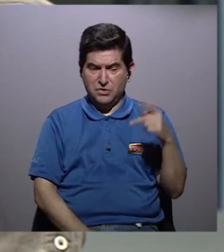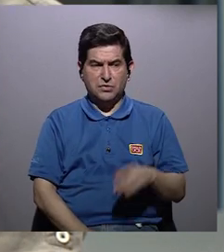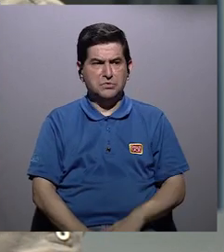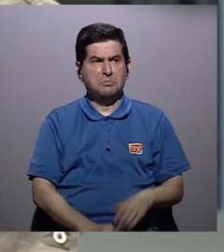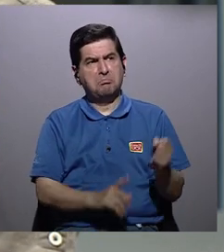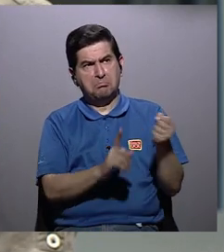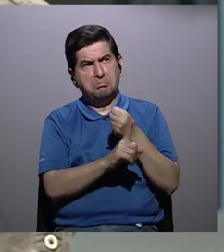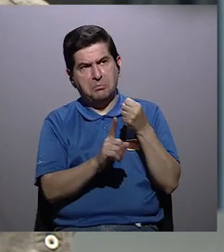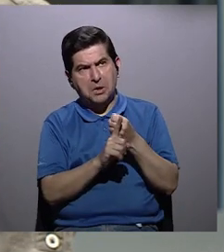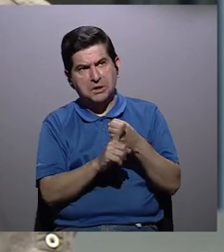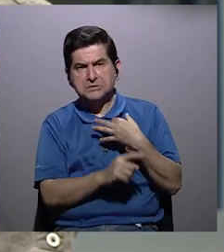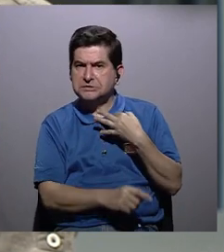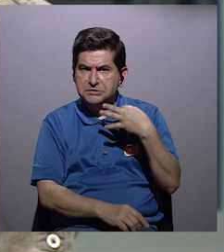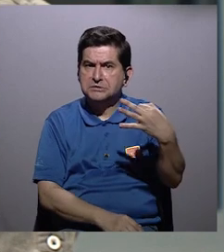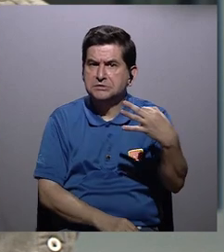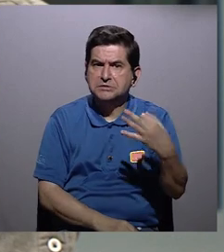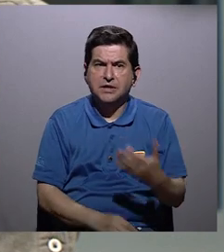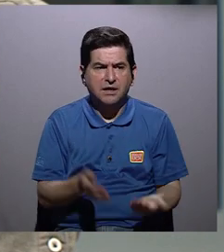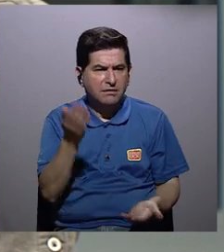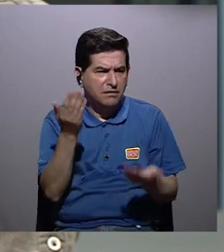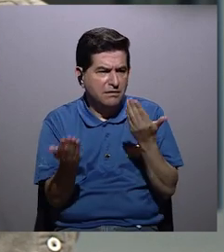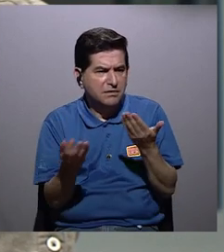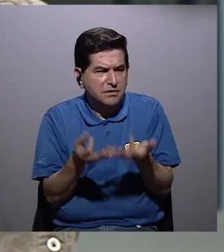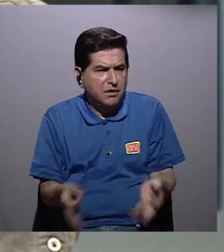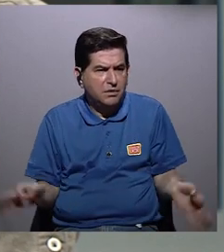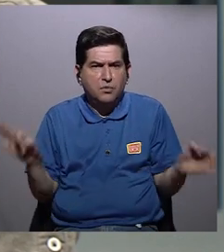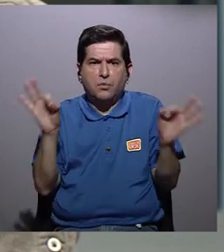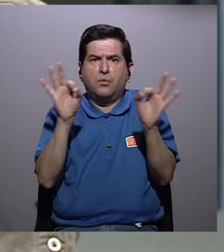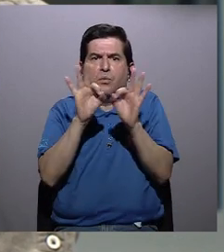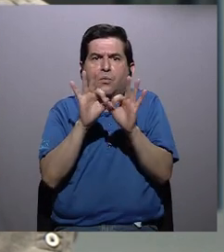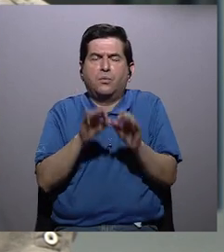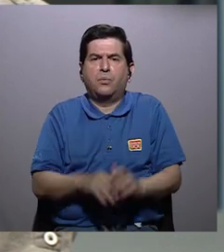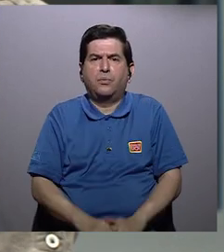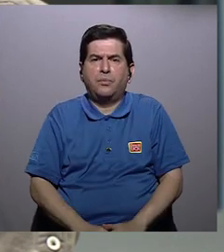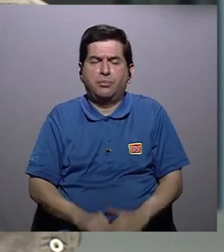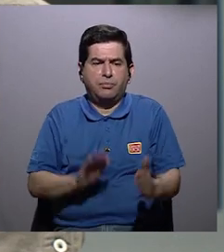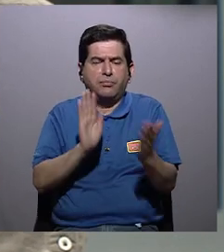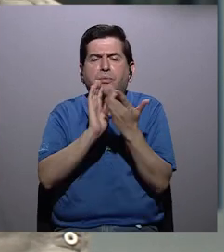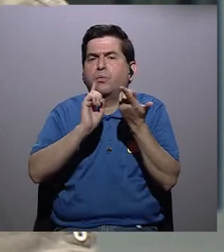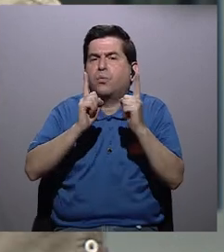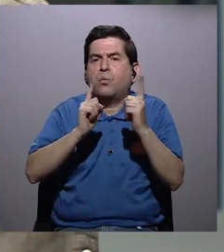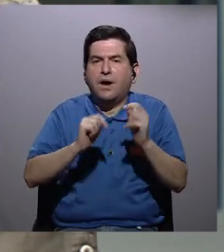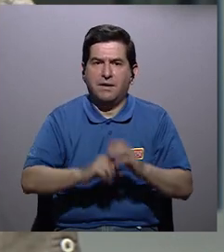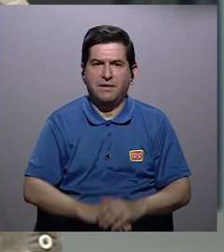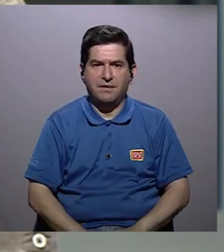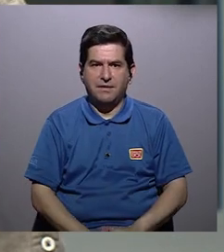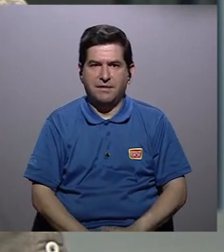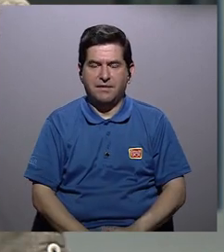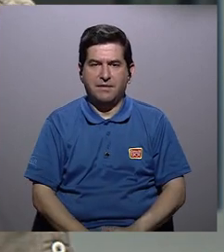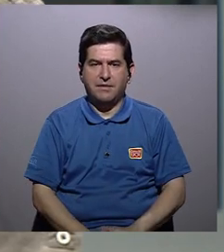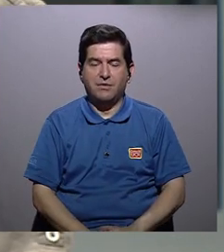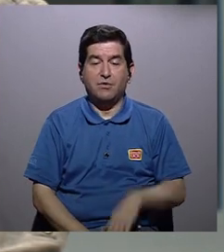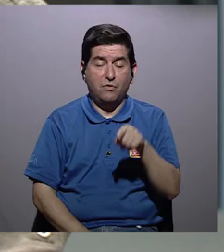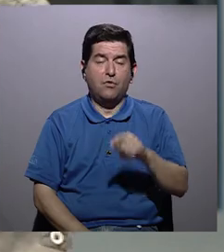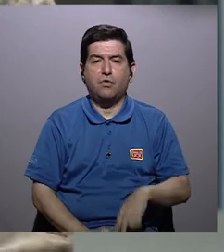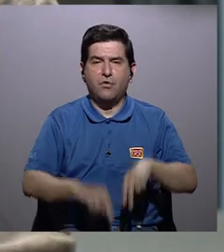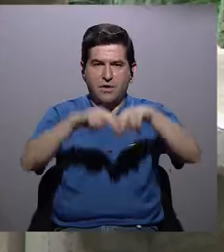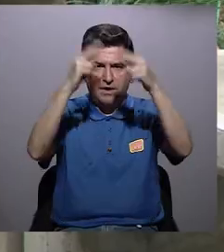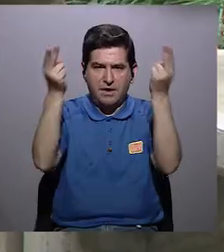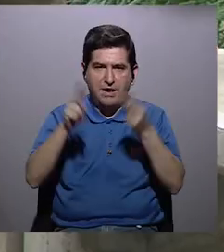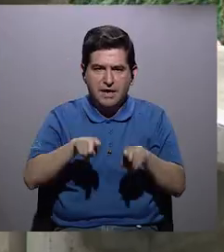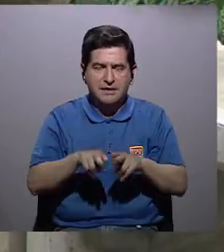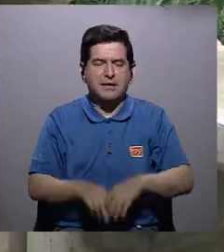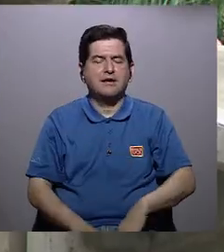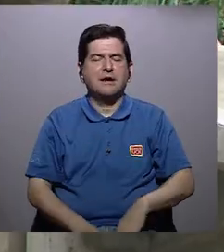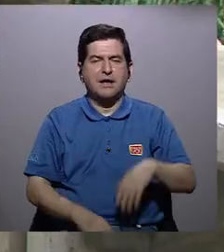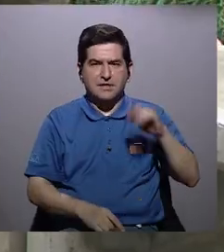violencia cotidiana más importante a la que está expuesto es la que tiene que ver con el cibermatonismo, ya